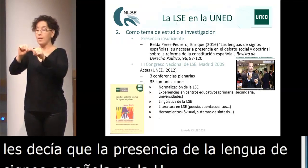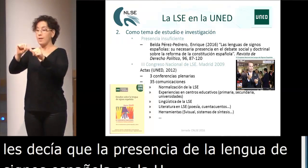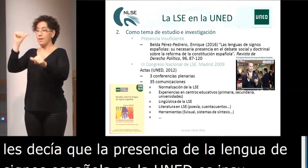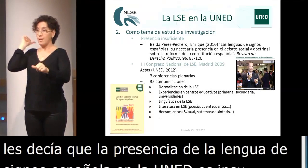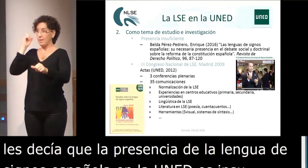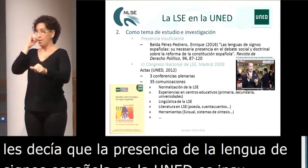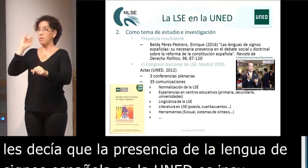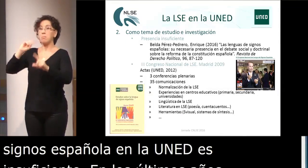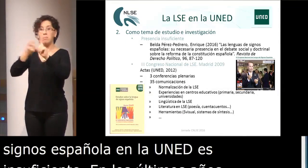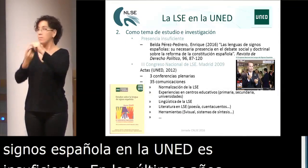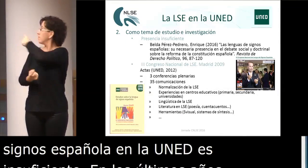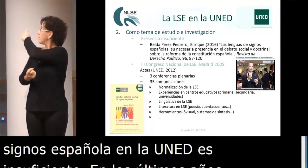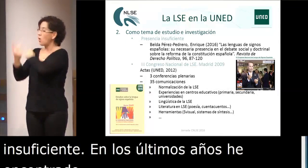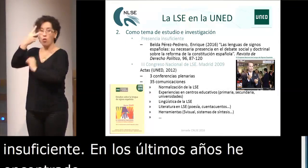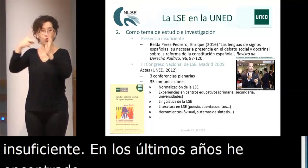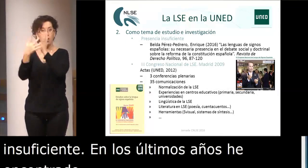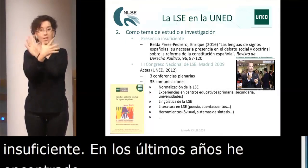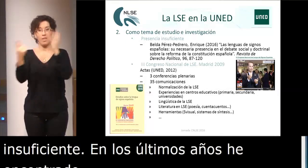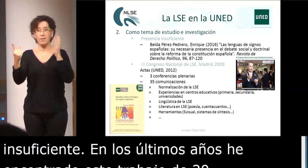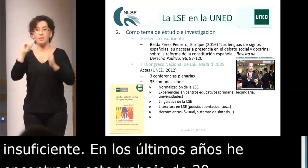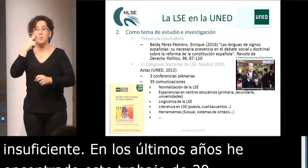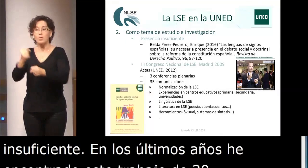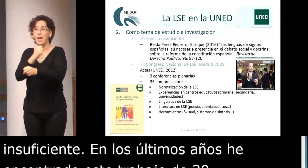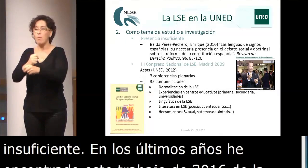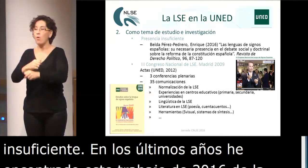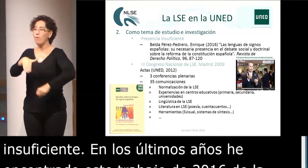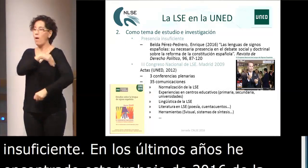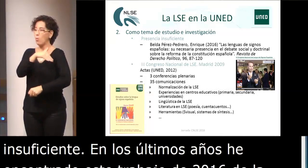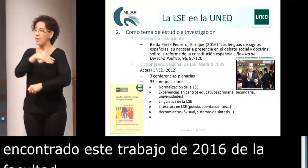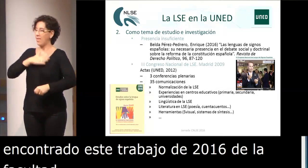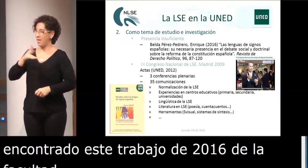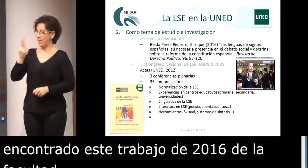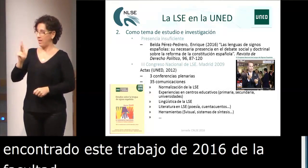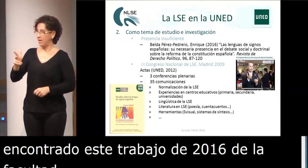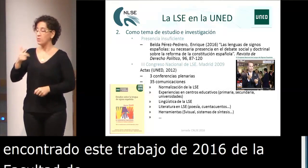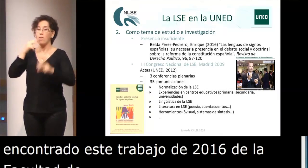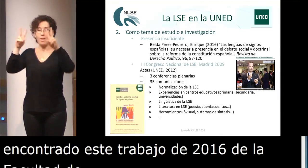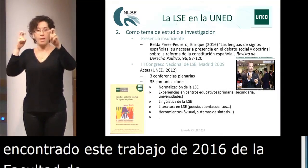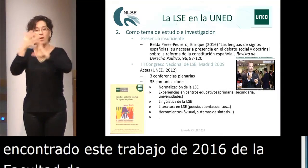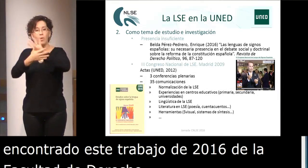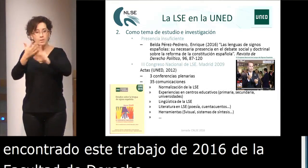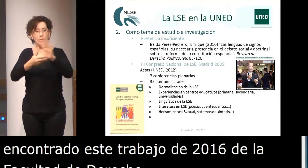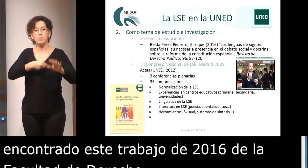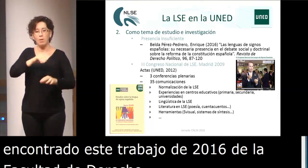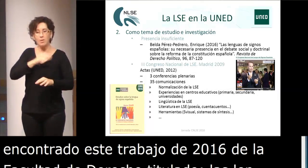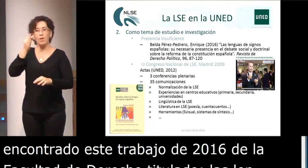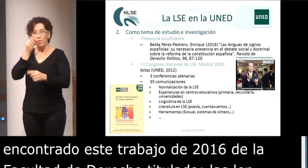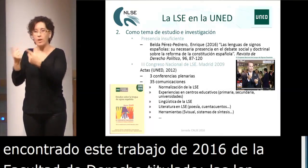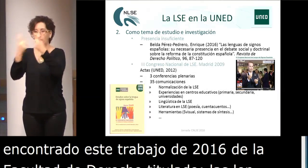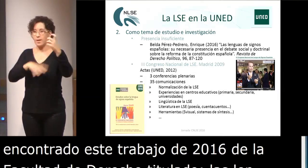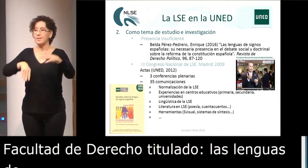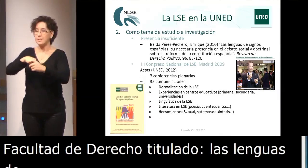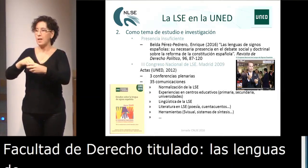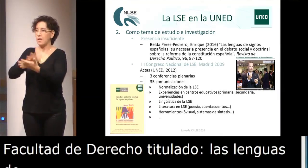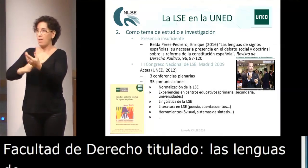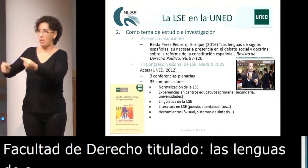este trabajo de 2016 de la Facultad de Derecho, titulado Las lenguas de signos españolas, su necesaria presencia en el debate